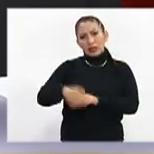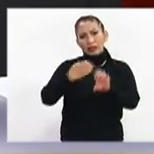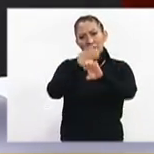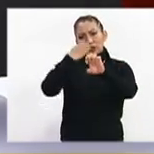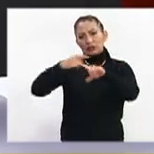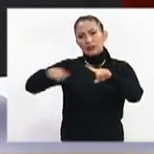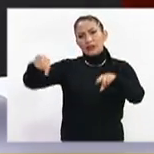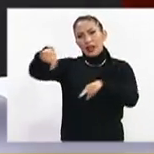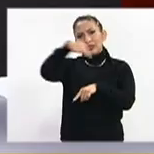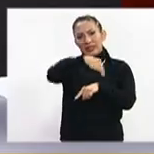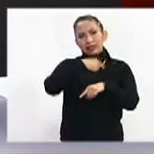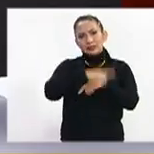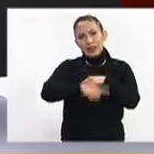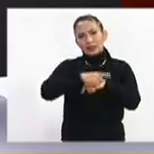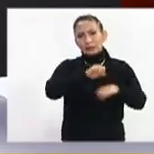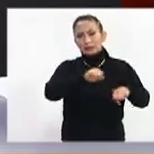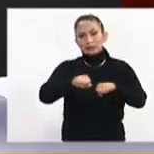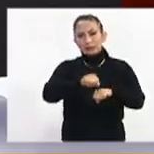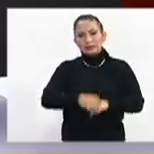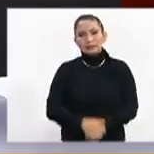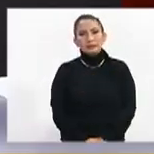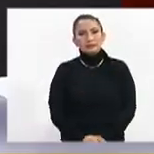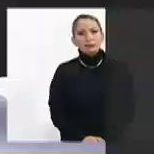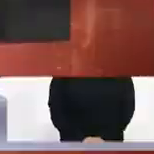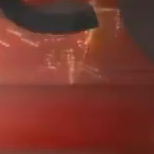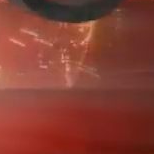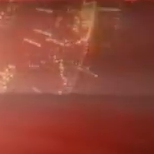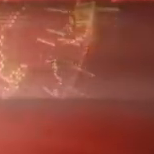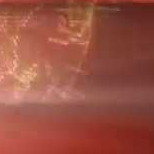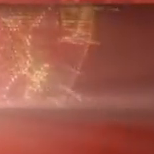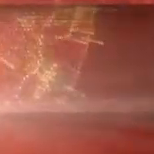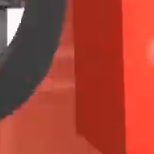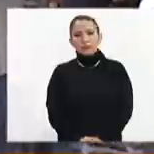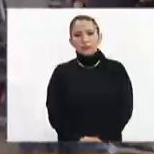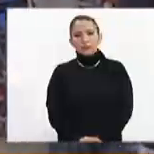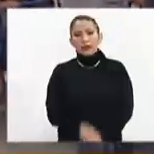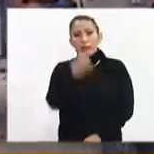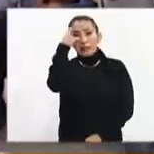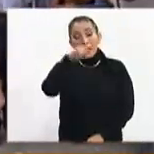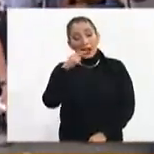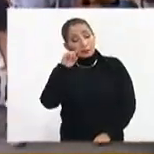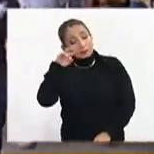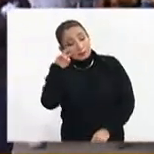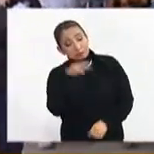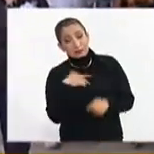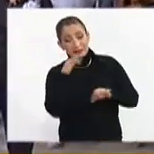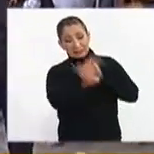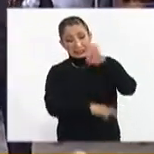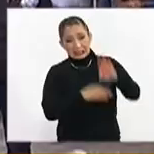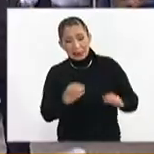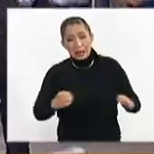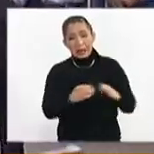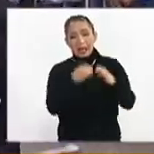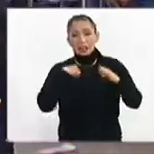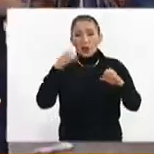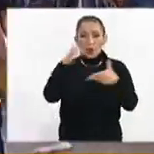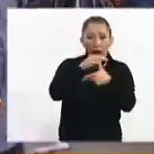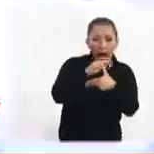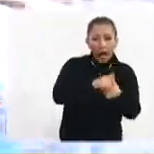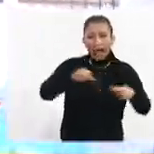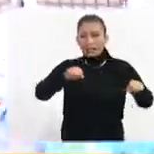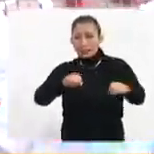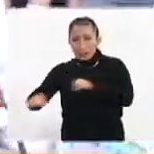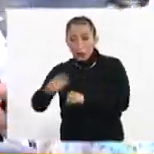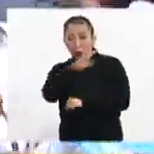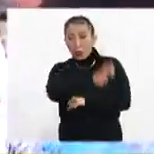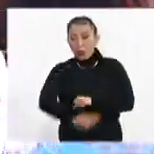estados afectados por los terremotos. Para atender la emergencia provocada por los sismos y los huracanes que han dejado